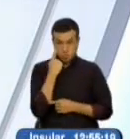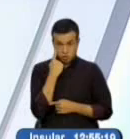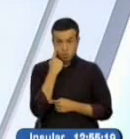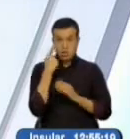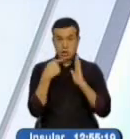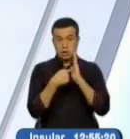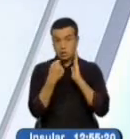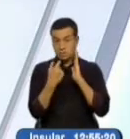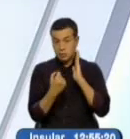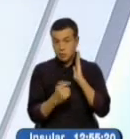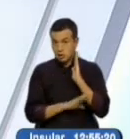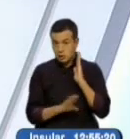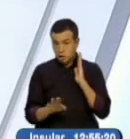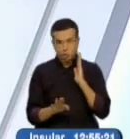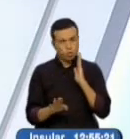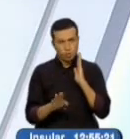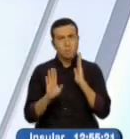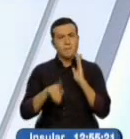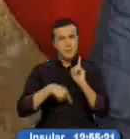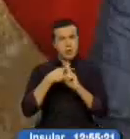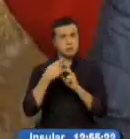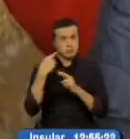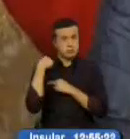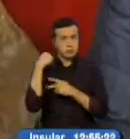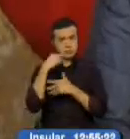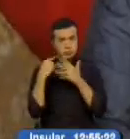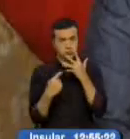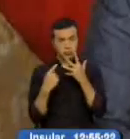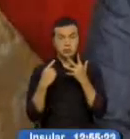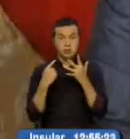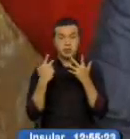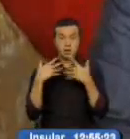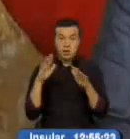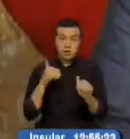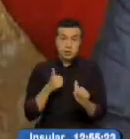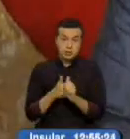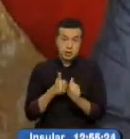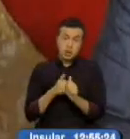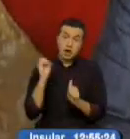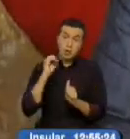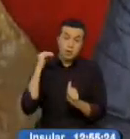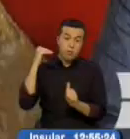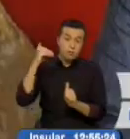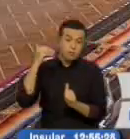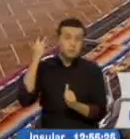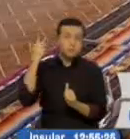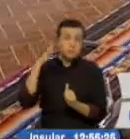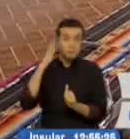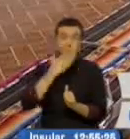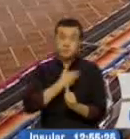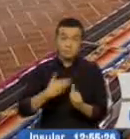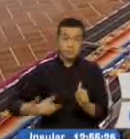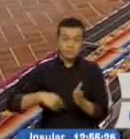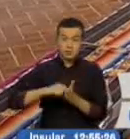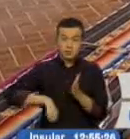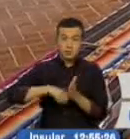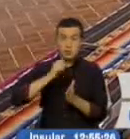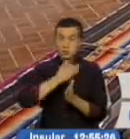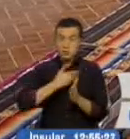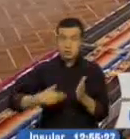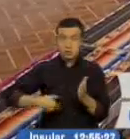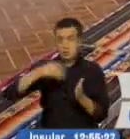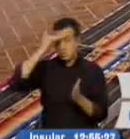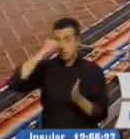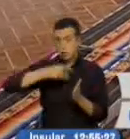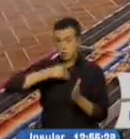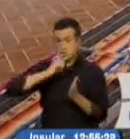exclusivo eliminar tributos. Será cuestión de horas o posiblemente unos cuantos días más. El Ejecutivo, mediante decreto,